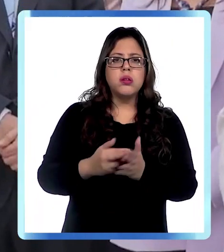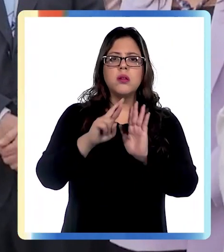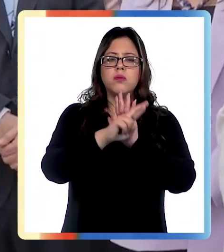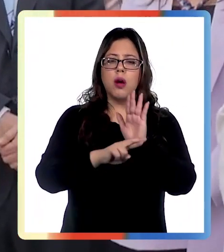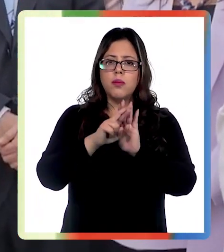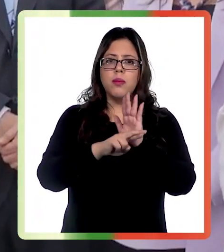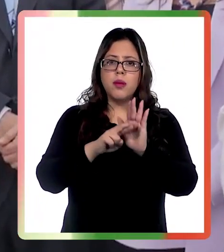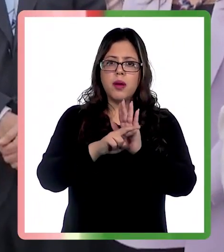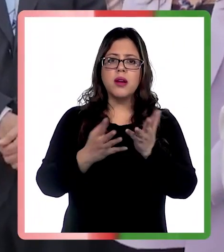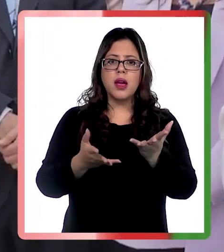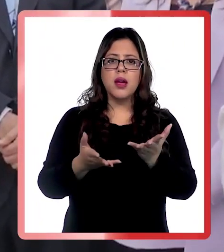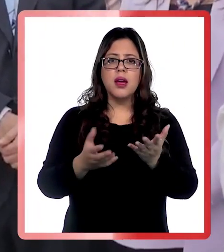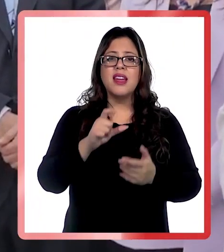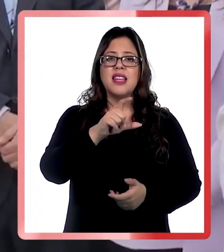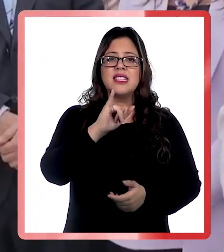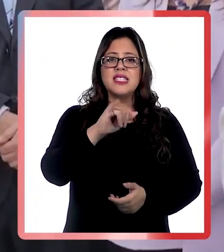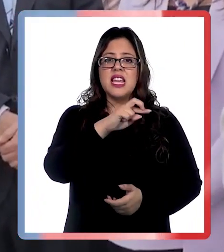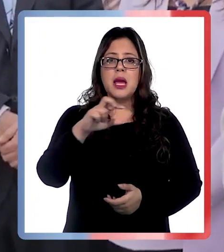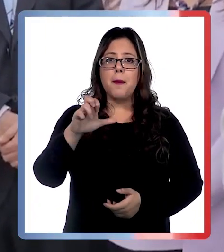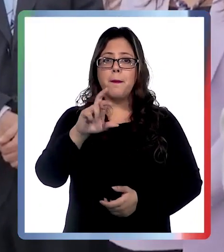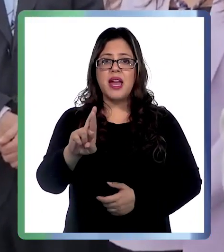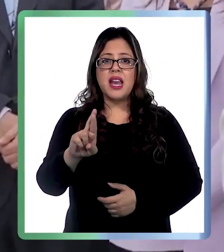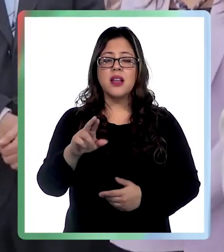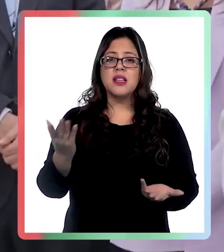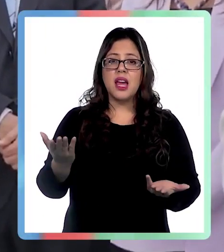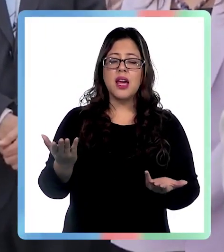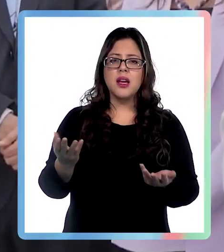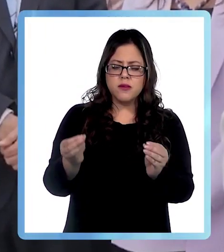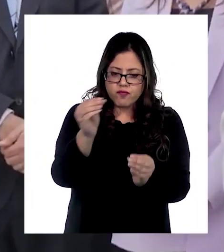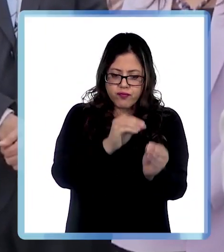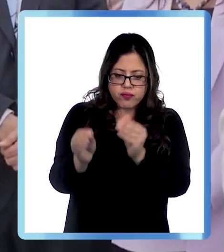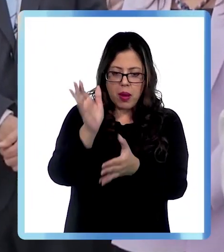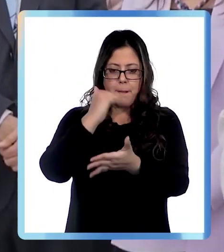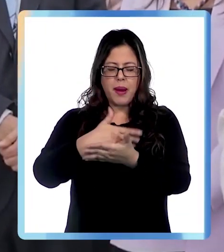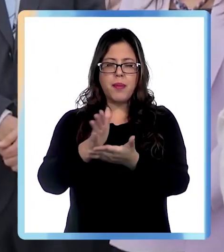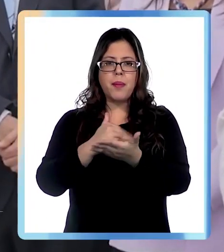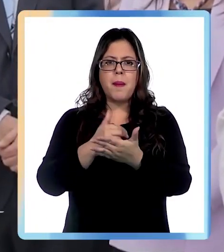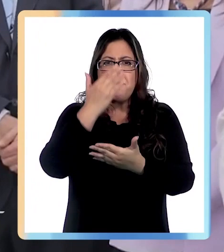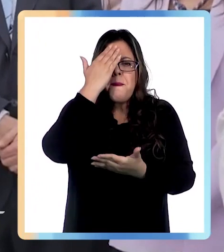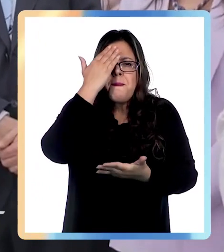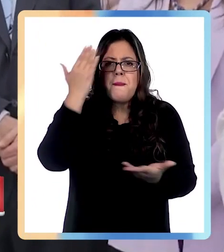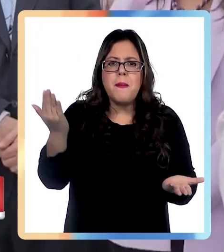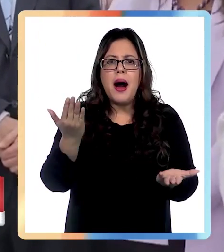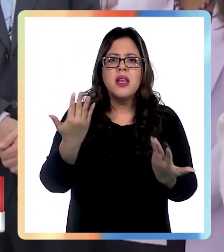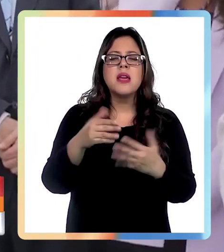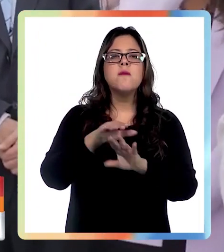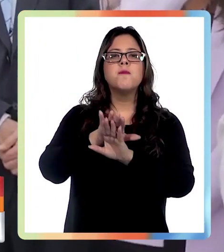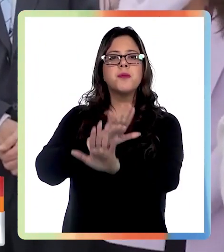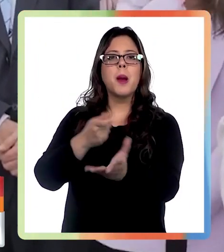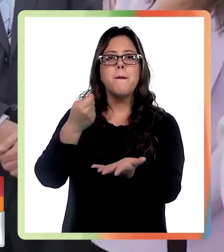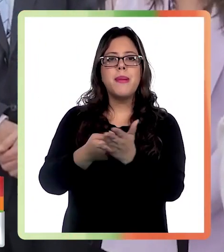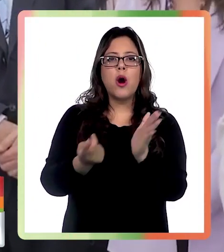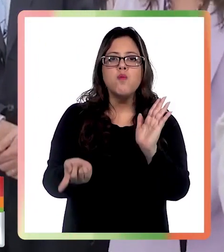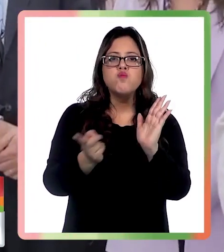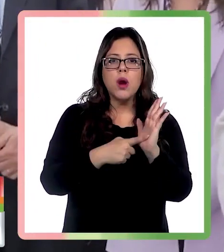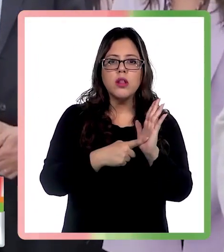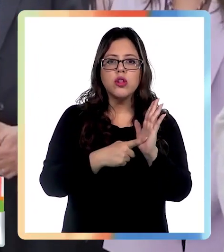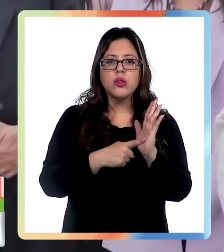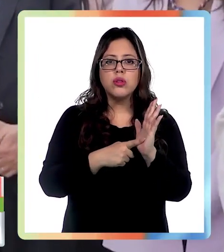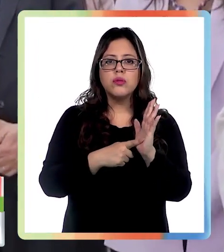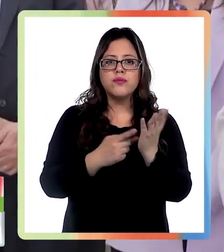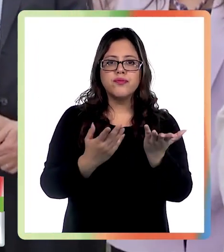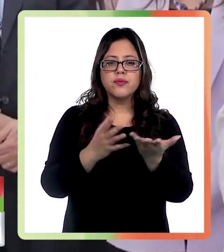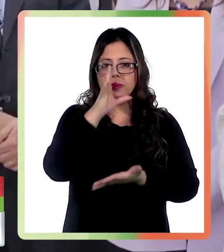través de un reportaje del medio cer de un elaborado y macabro plan para evadir el pago de